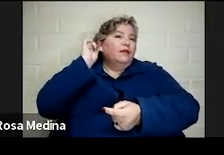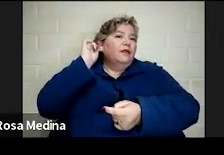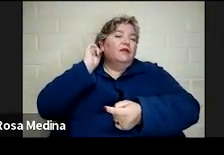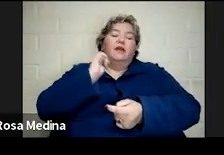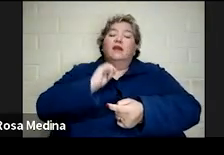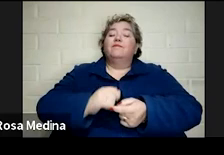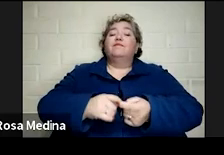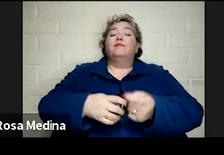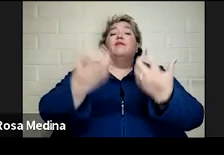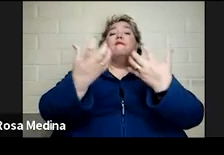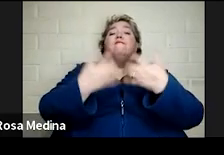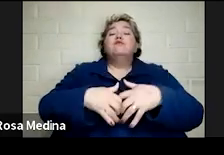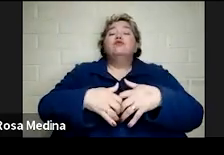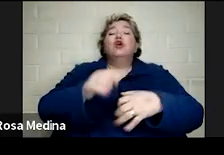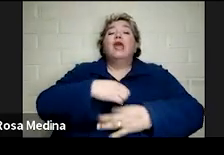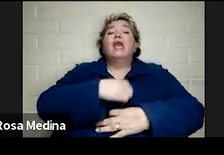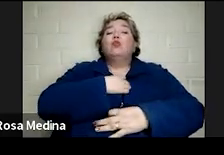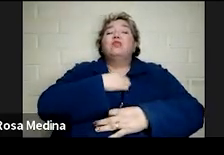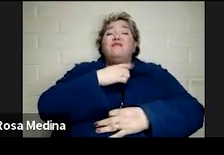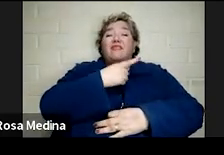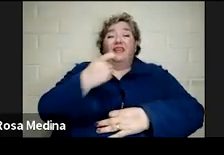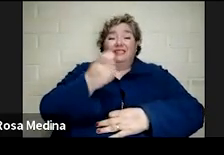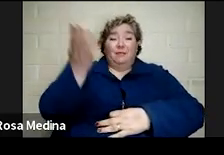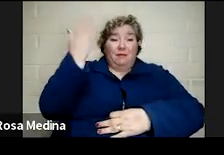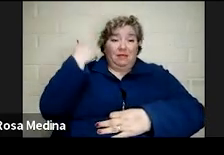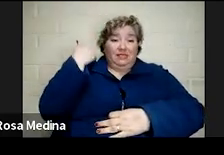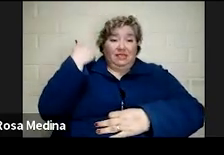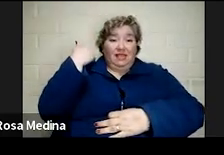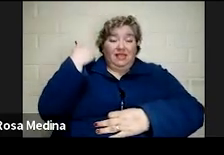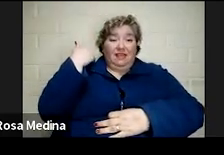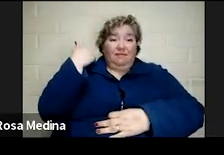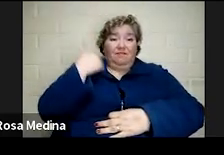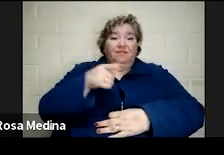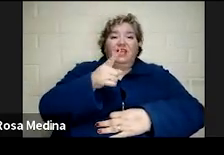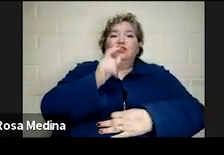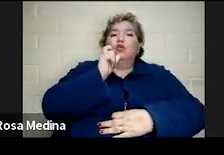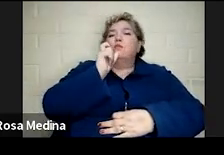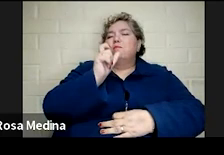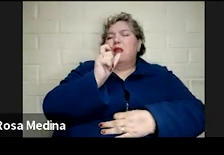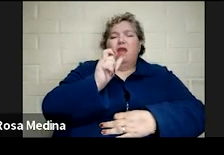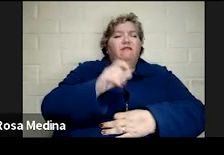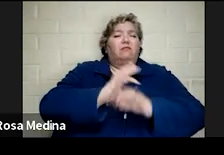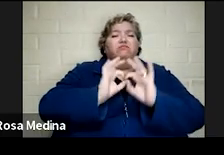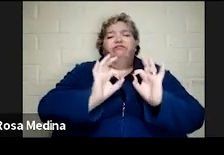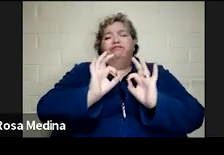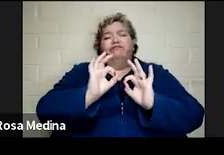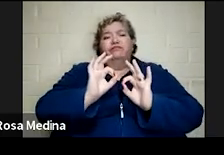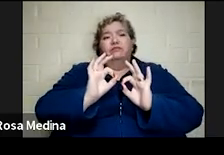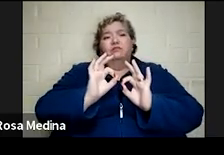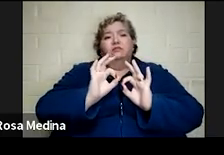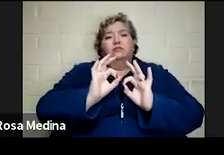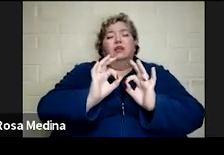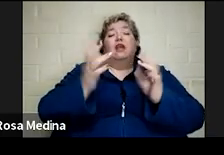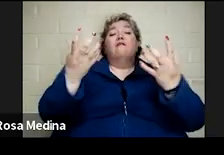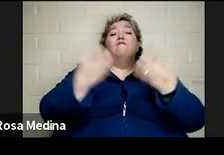el webinar pasado, que así en palabras muy simples significa, son como las funciones que